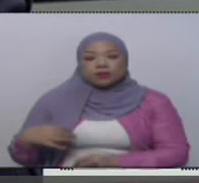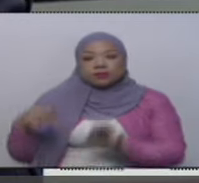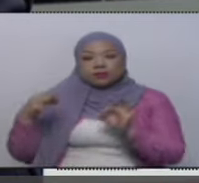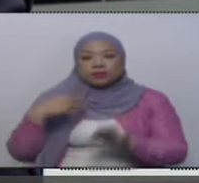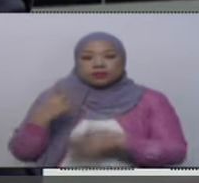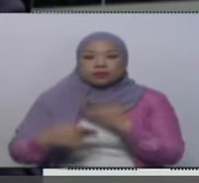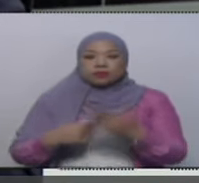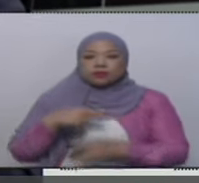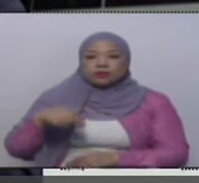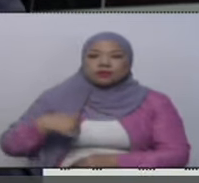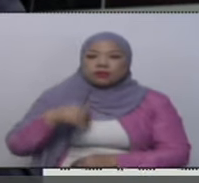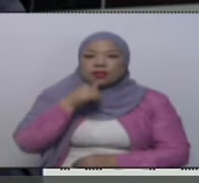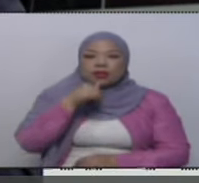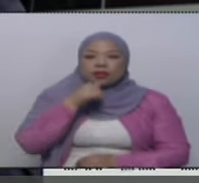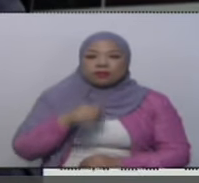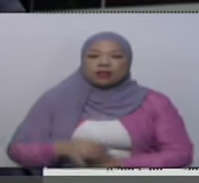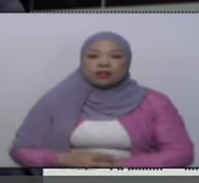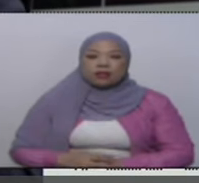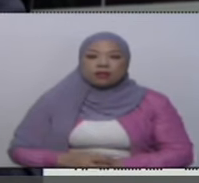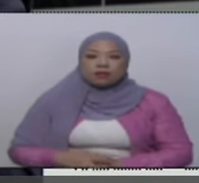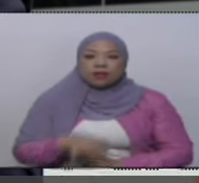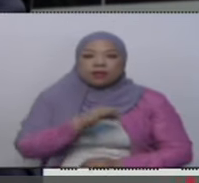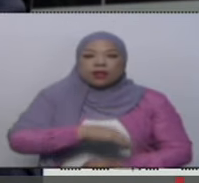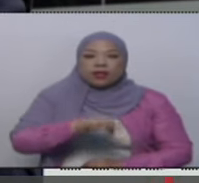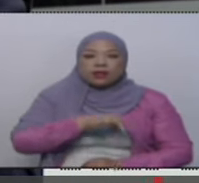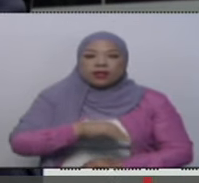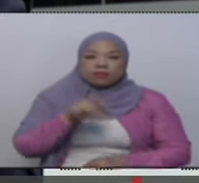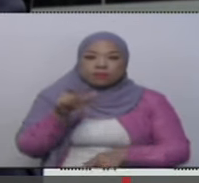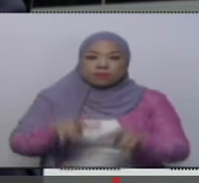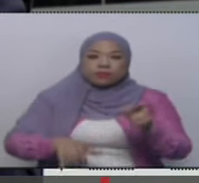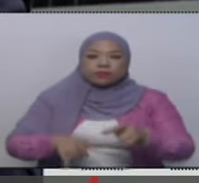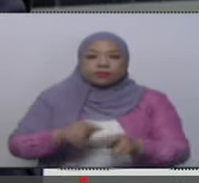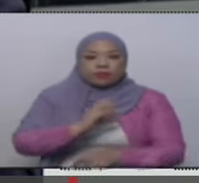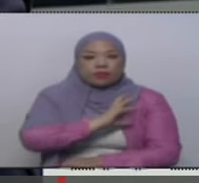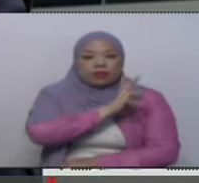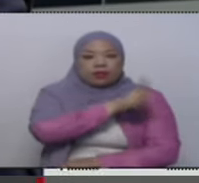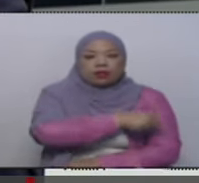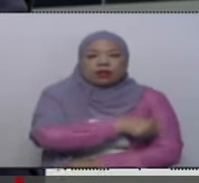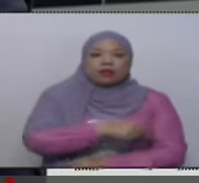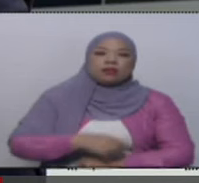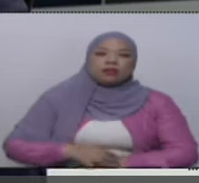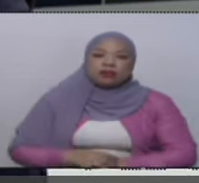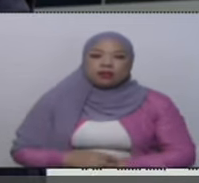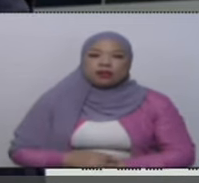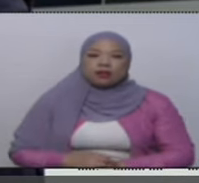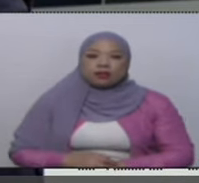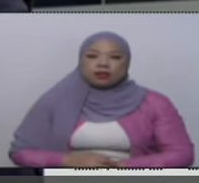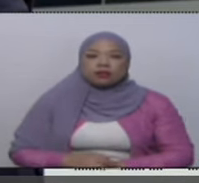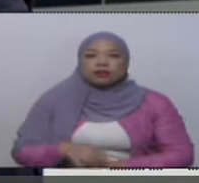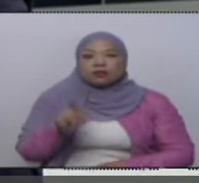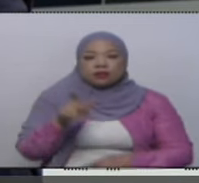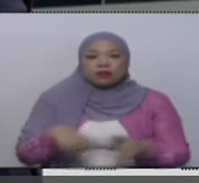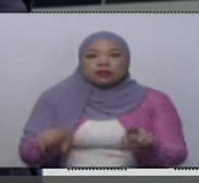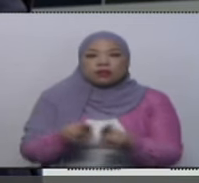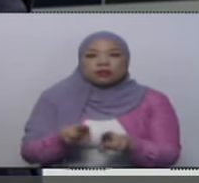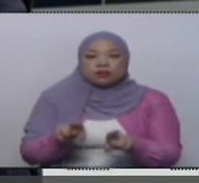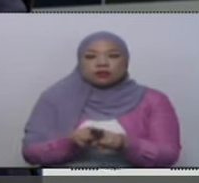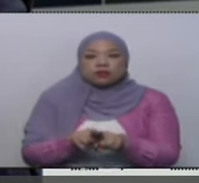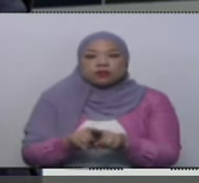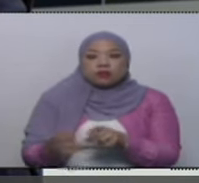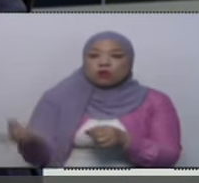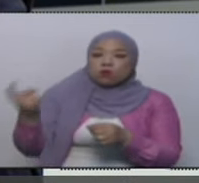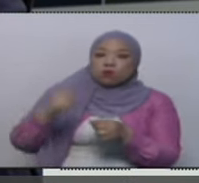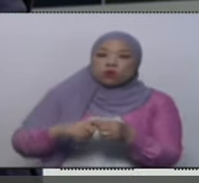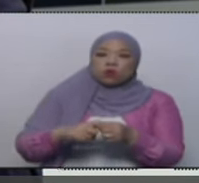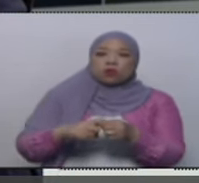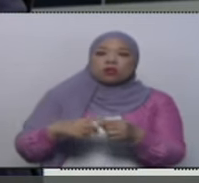siempre, siempre. Palestina, de manera legendaria, fue epicentro